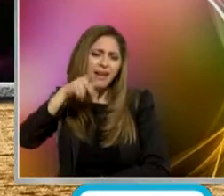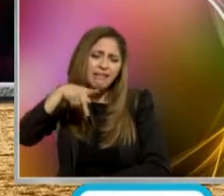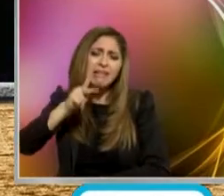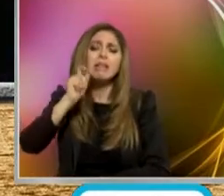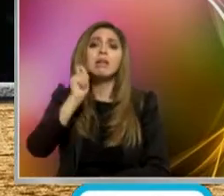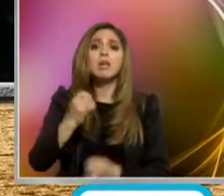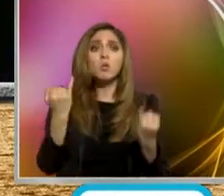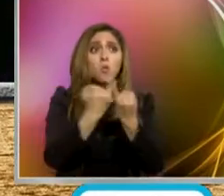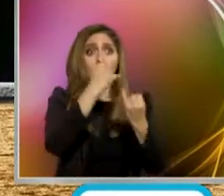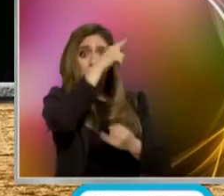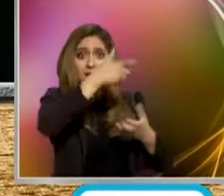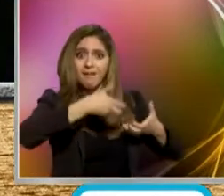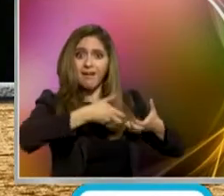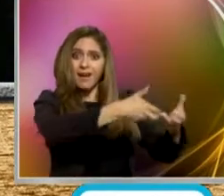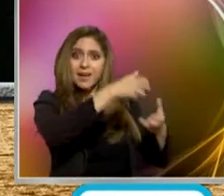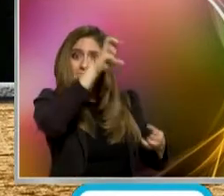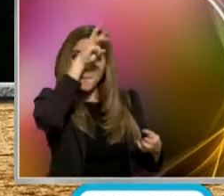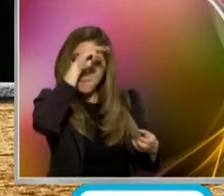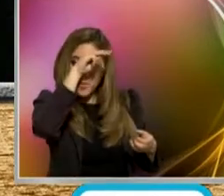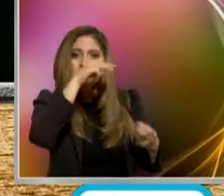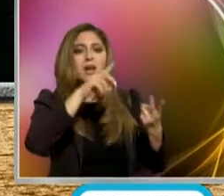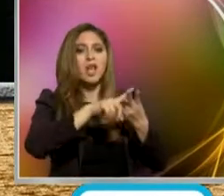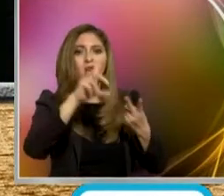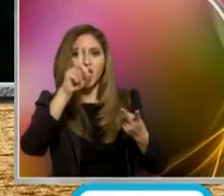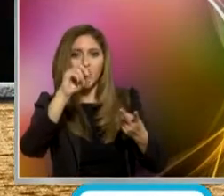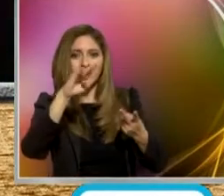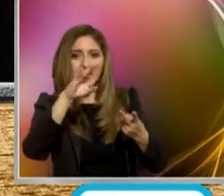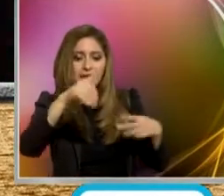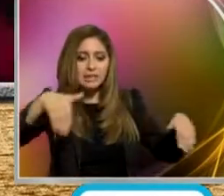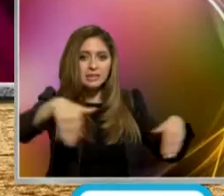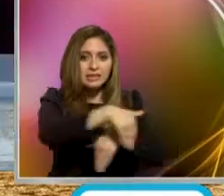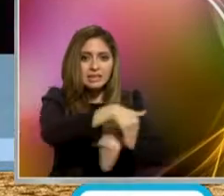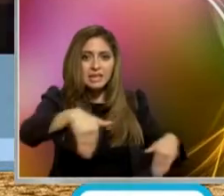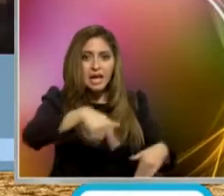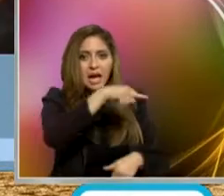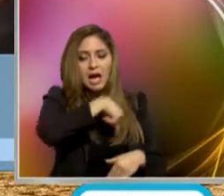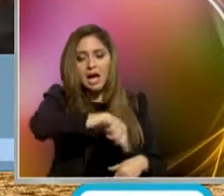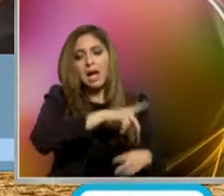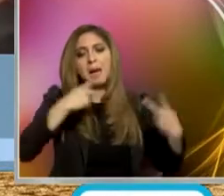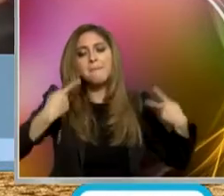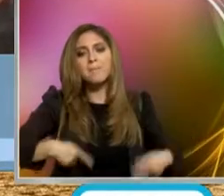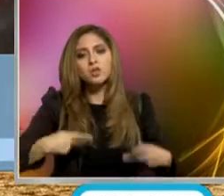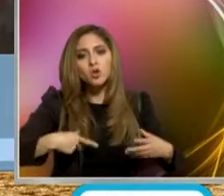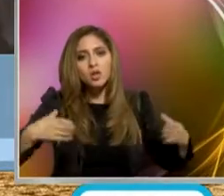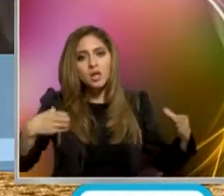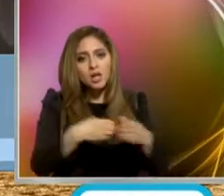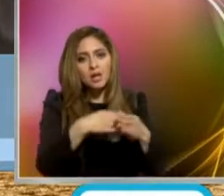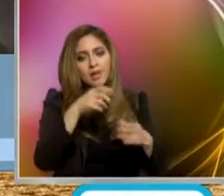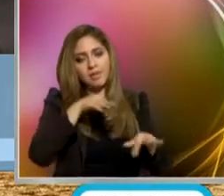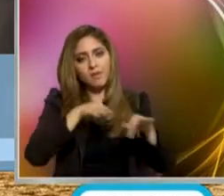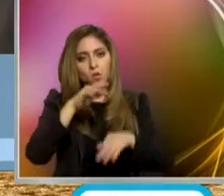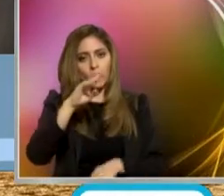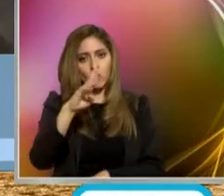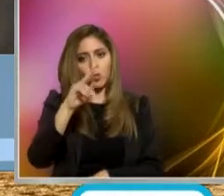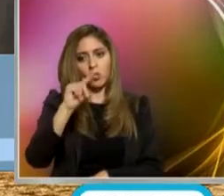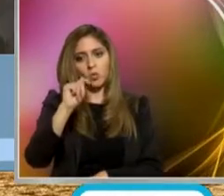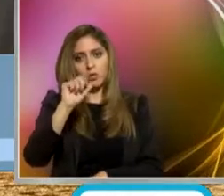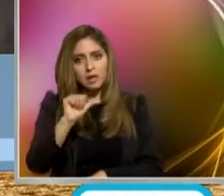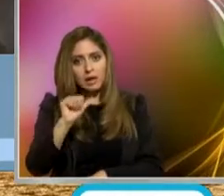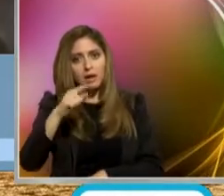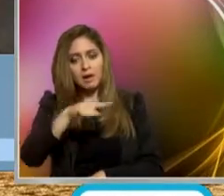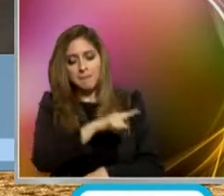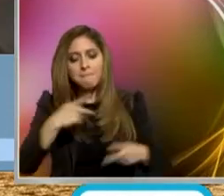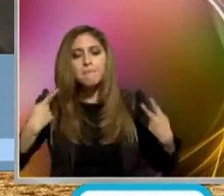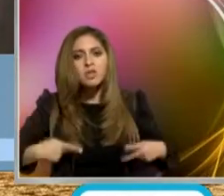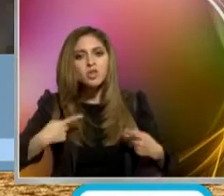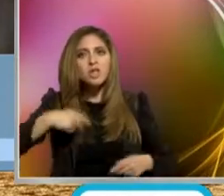en Monterrey, en la calle de Monterrey, como en Donceles. Está la Unión de Trabajadores, UTA se llama. Ok, ahí podemos